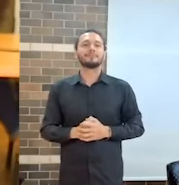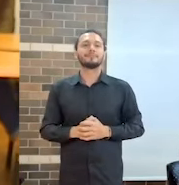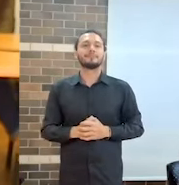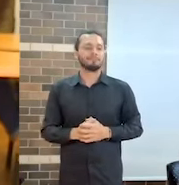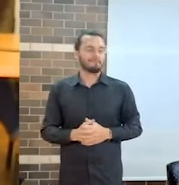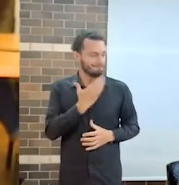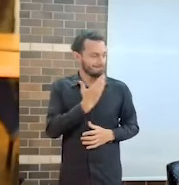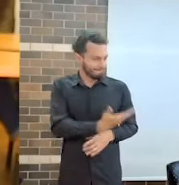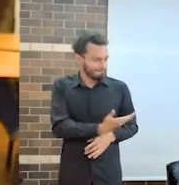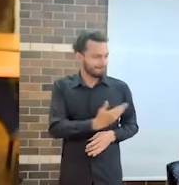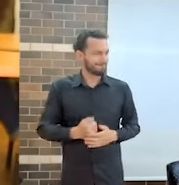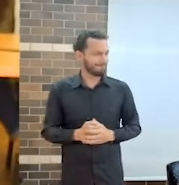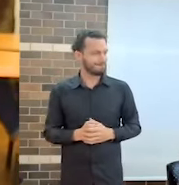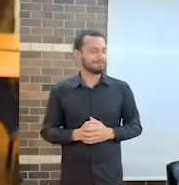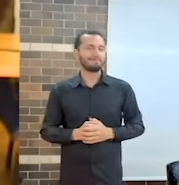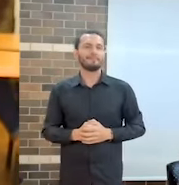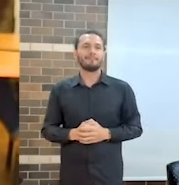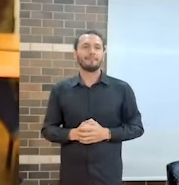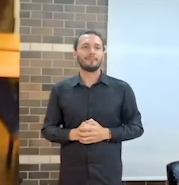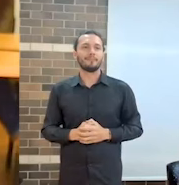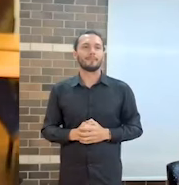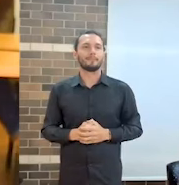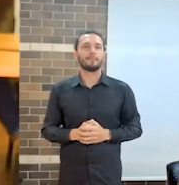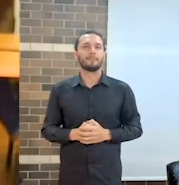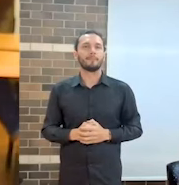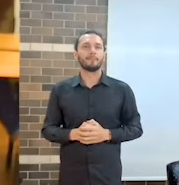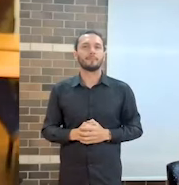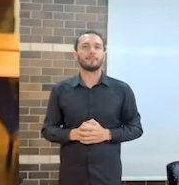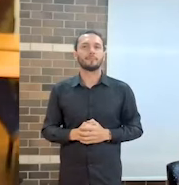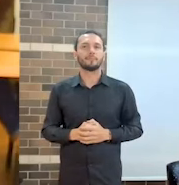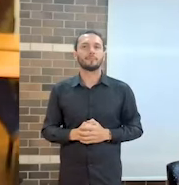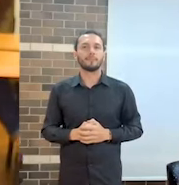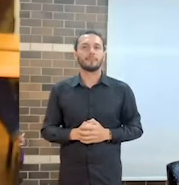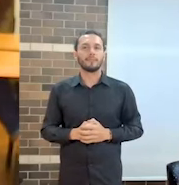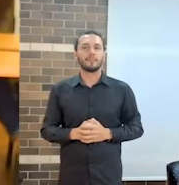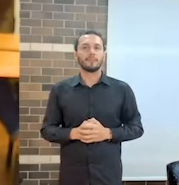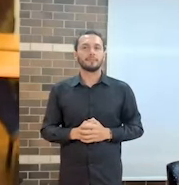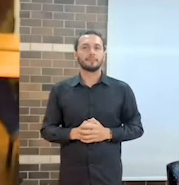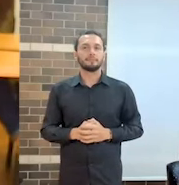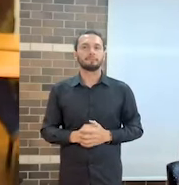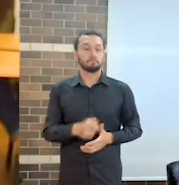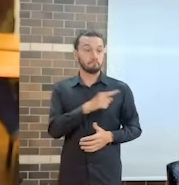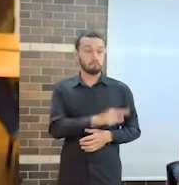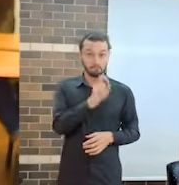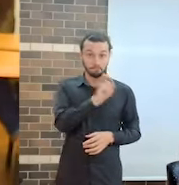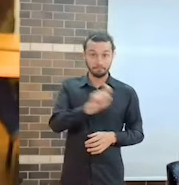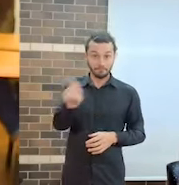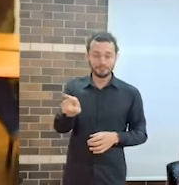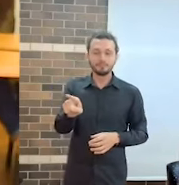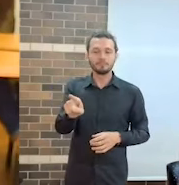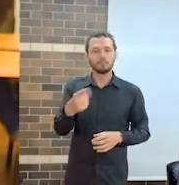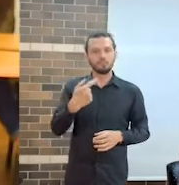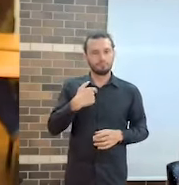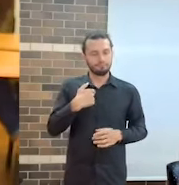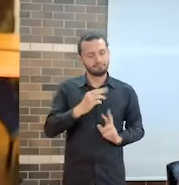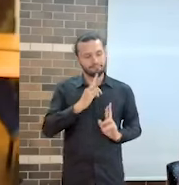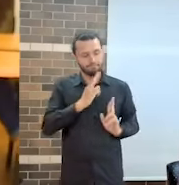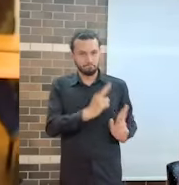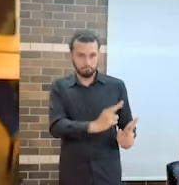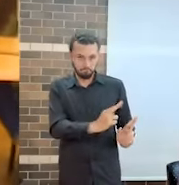Gracias. Bueno, para un poco responder esta pregunta,